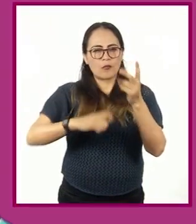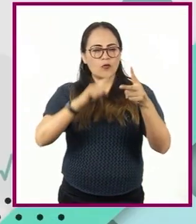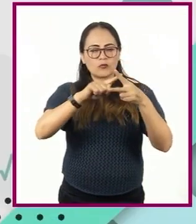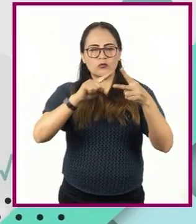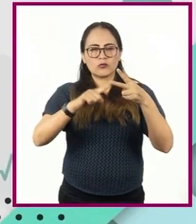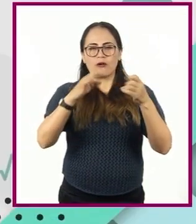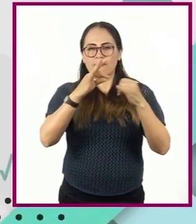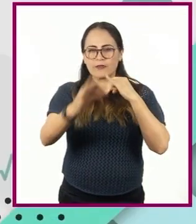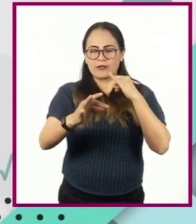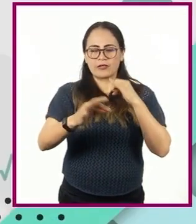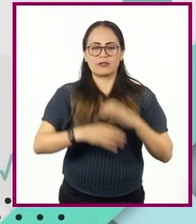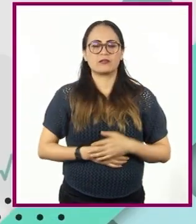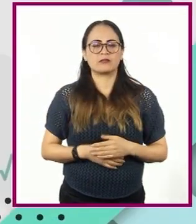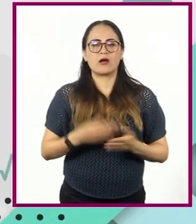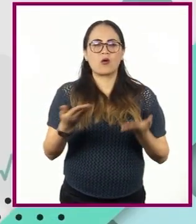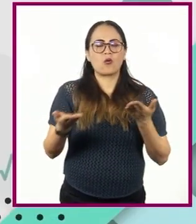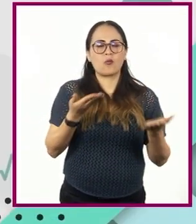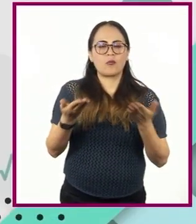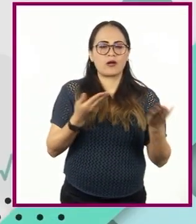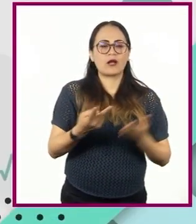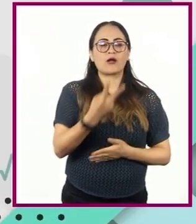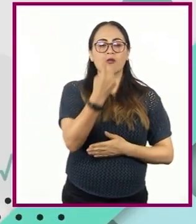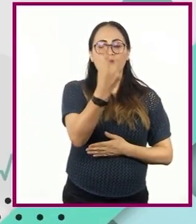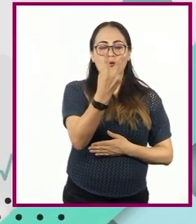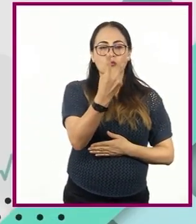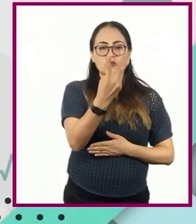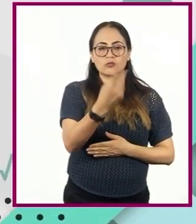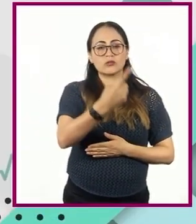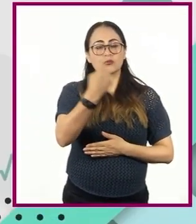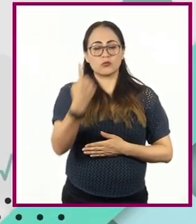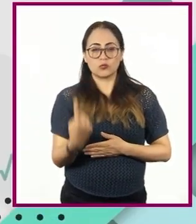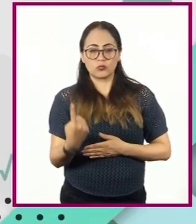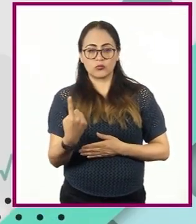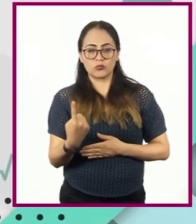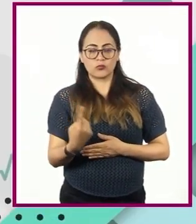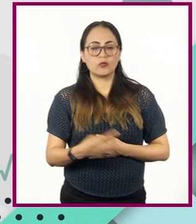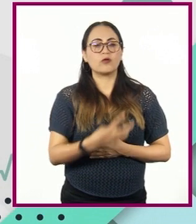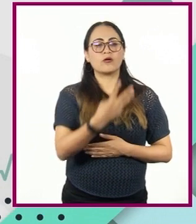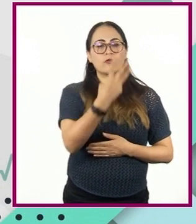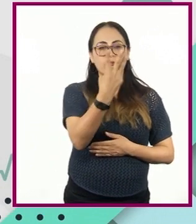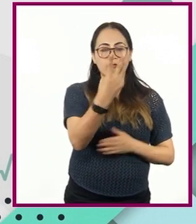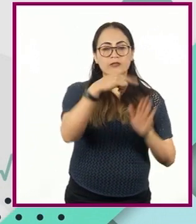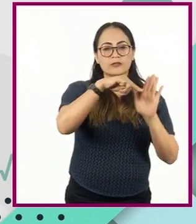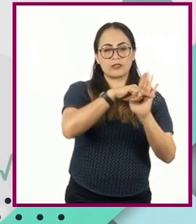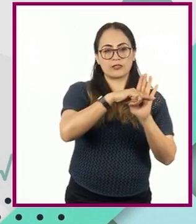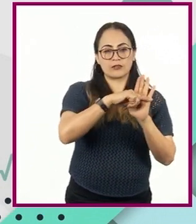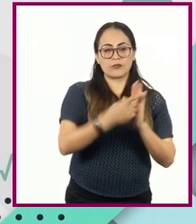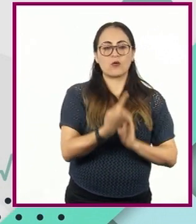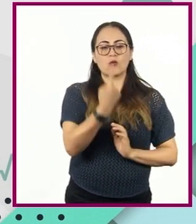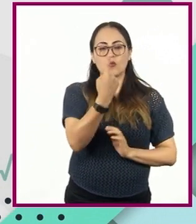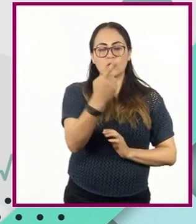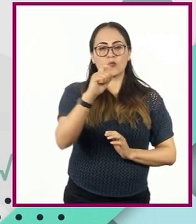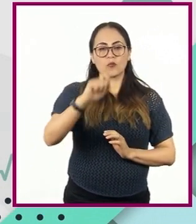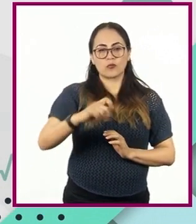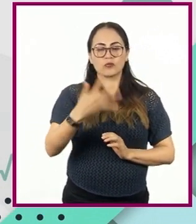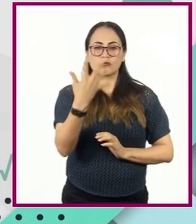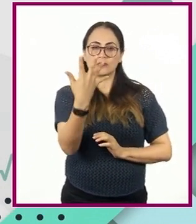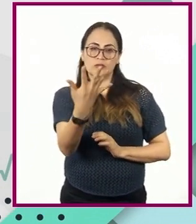numéricas. Al comparar los números 2 y 1, 3 negativo y 1.5